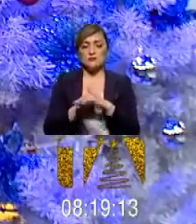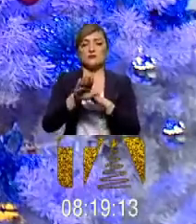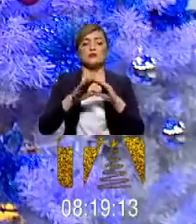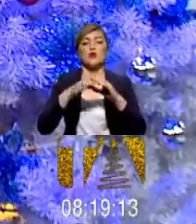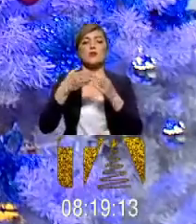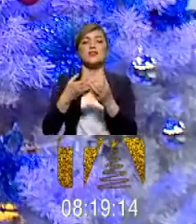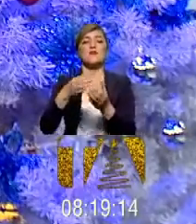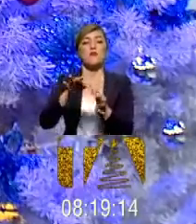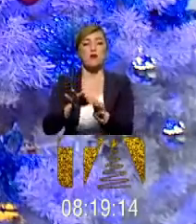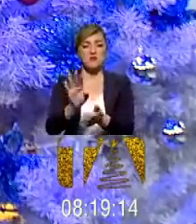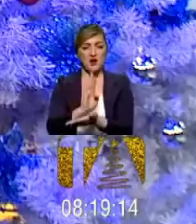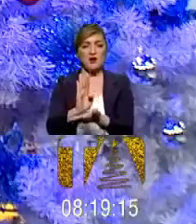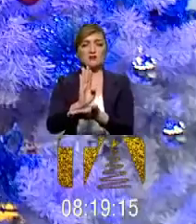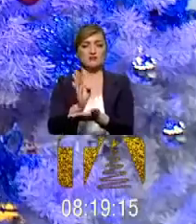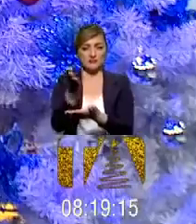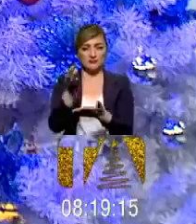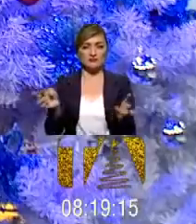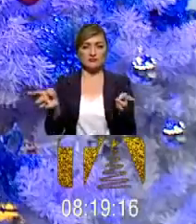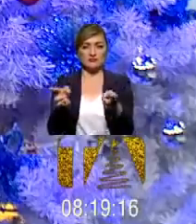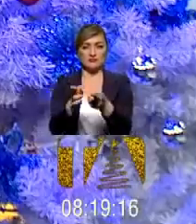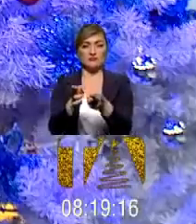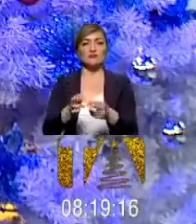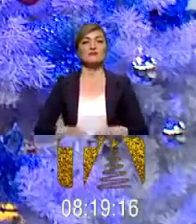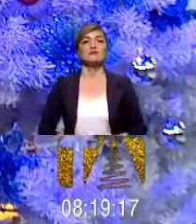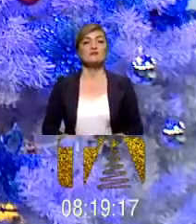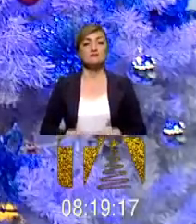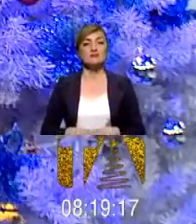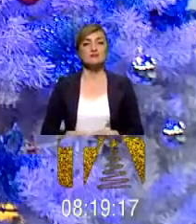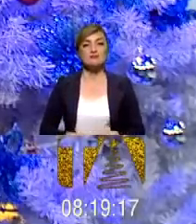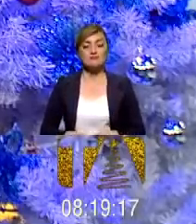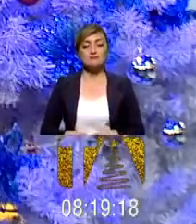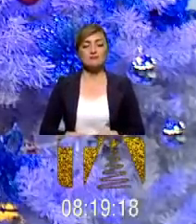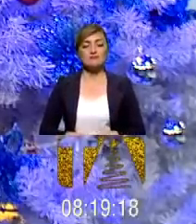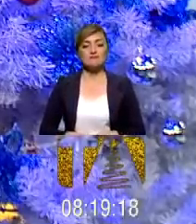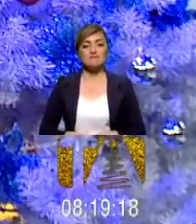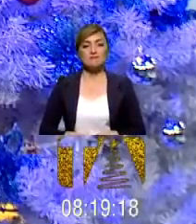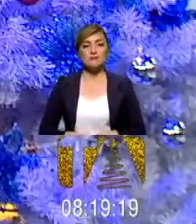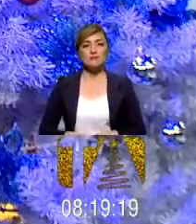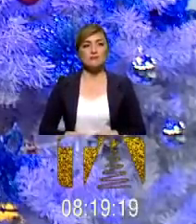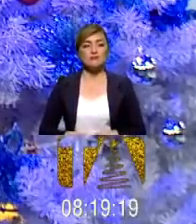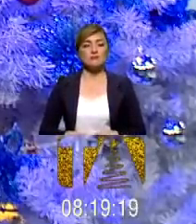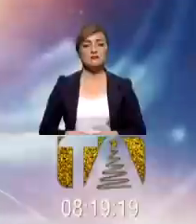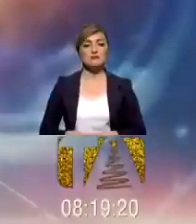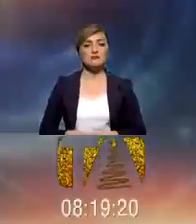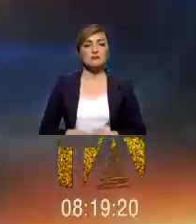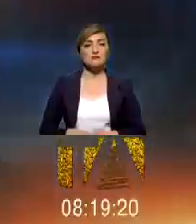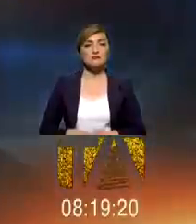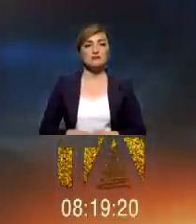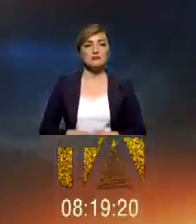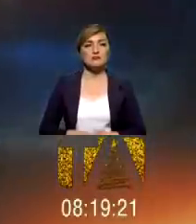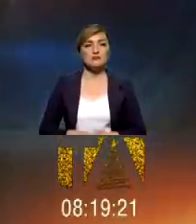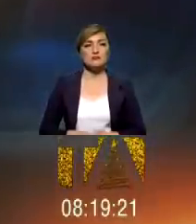Comité del Pueblo. A continuación, les presentamos un resumen de las principales denuncias que llegaron a nuestras líneas de contacto.